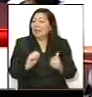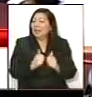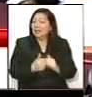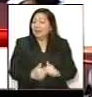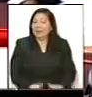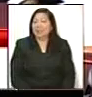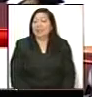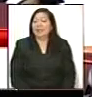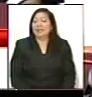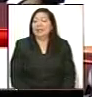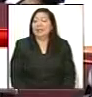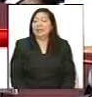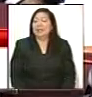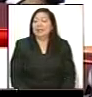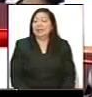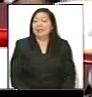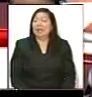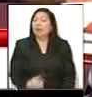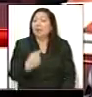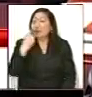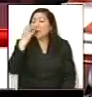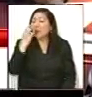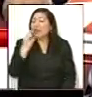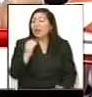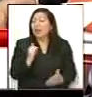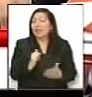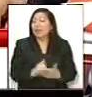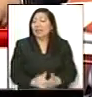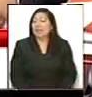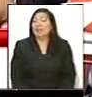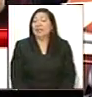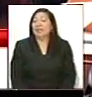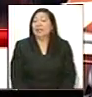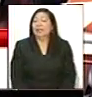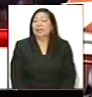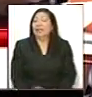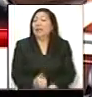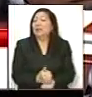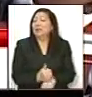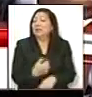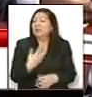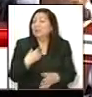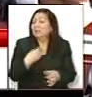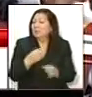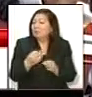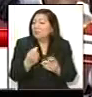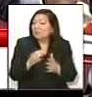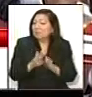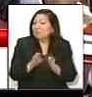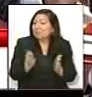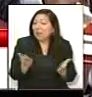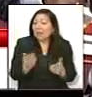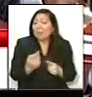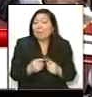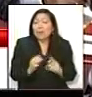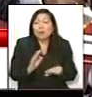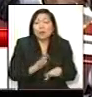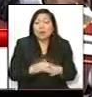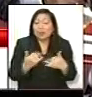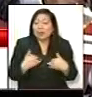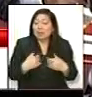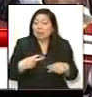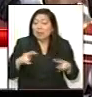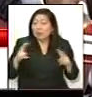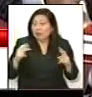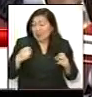reforma? En todo caso, pues, yo creo que, como digo, sus asesores seguramente ya lo han explicado, ya está en blanco y negro, y sobre eso tenemos que trabajar.